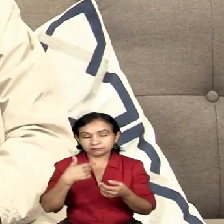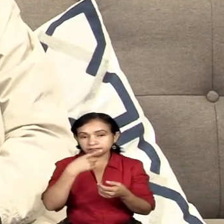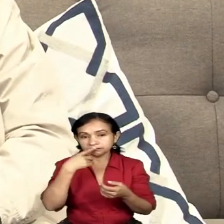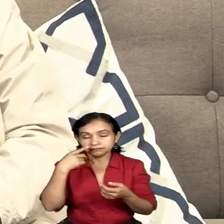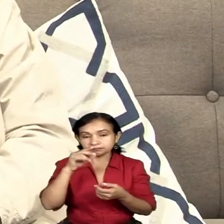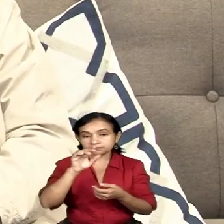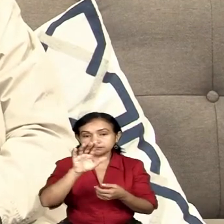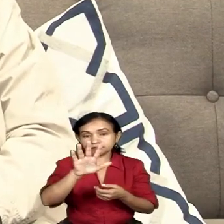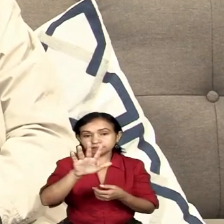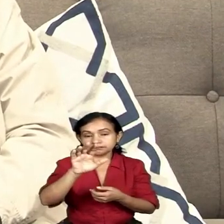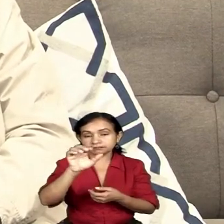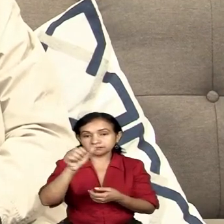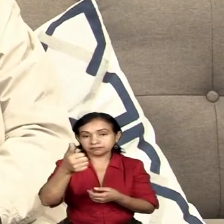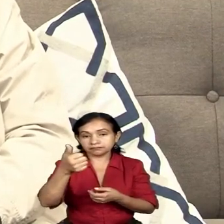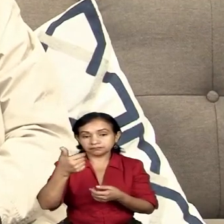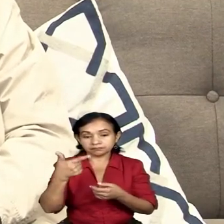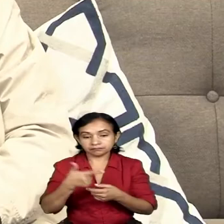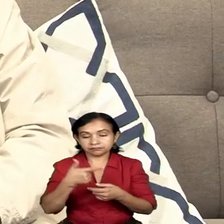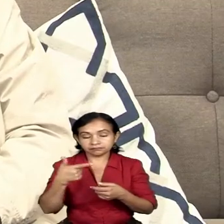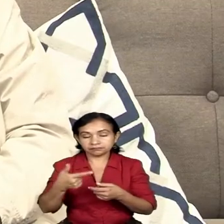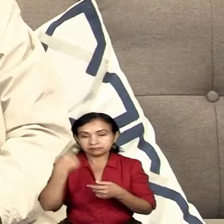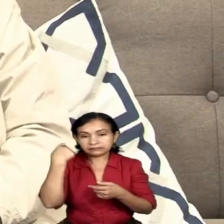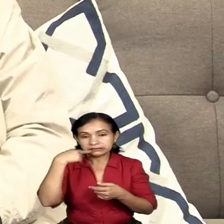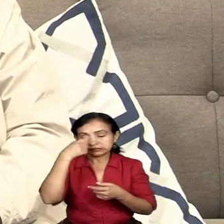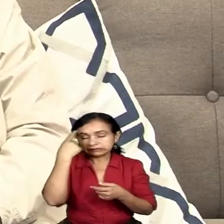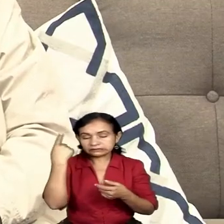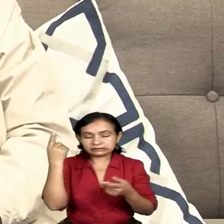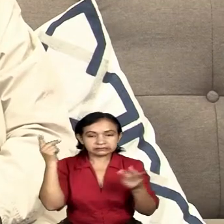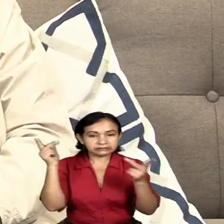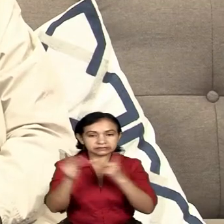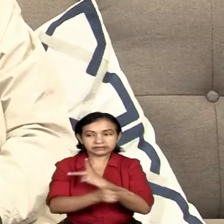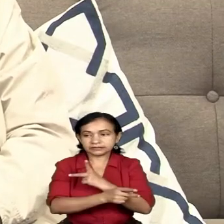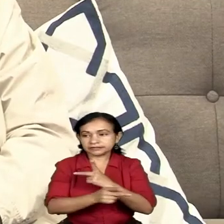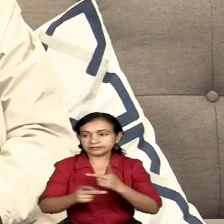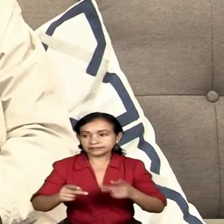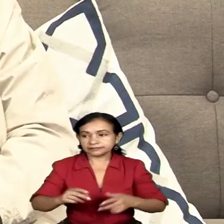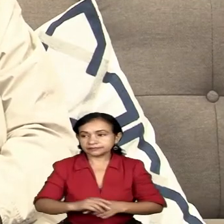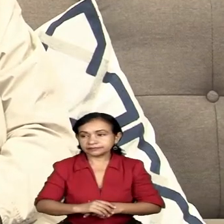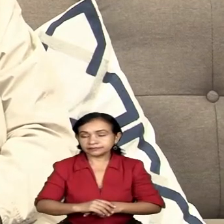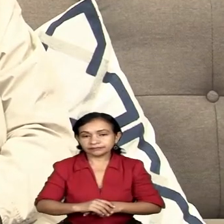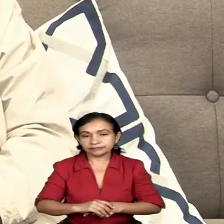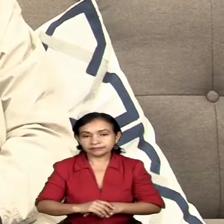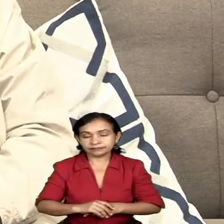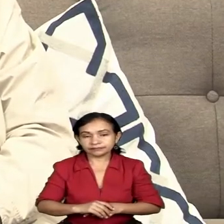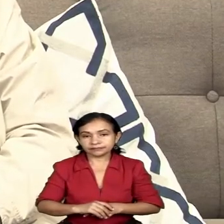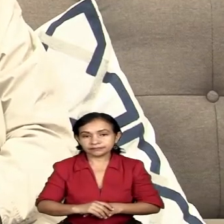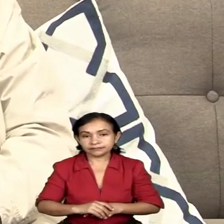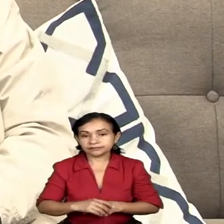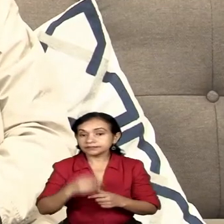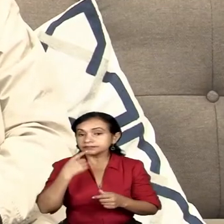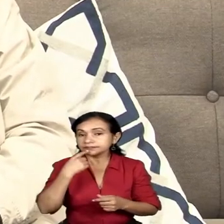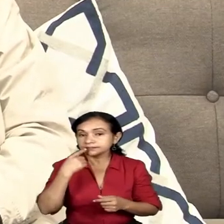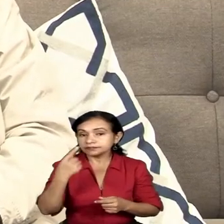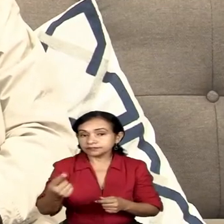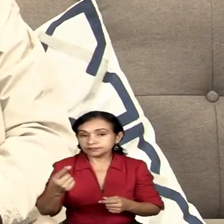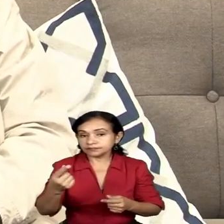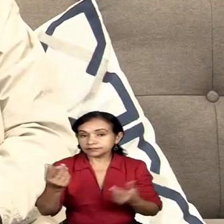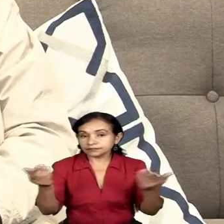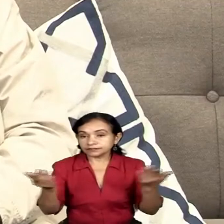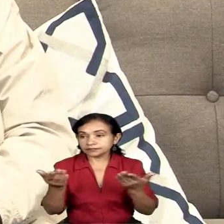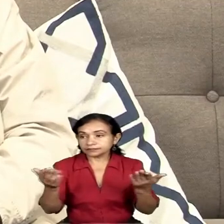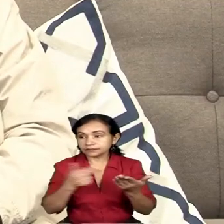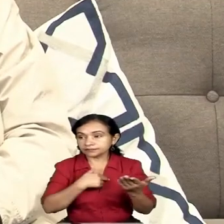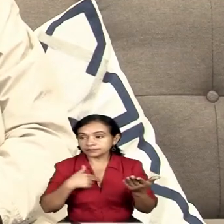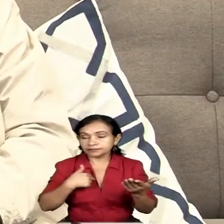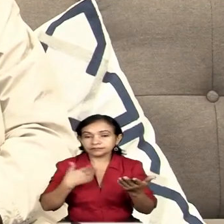bala. Y la cara desfigurada. Es decir, y dijeron que era que se